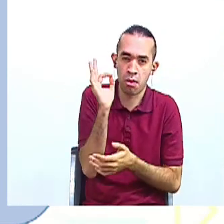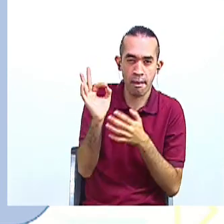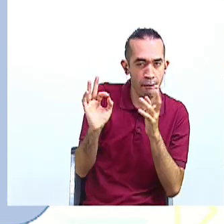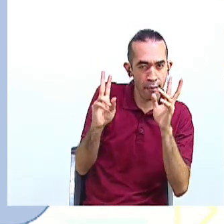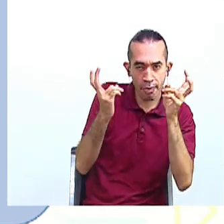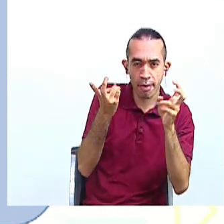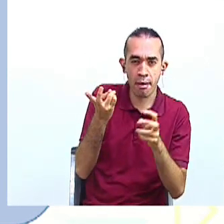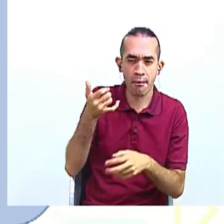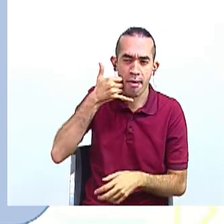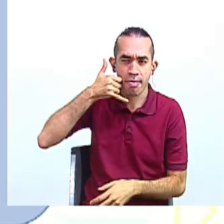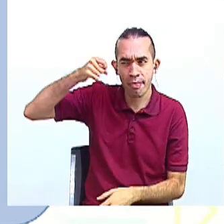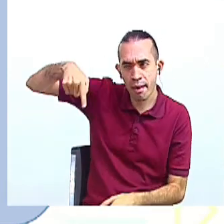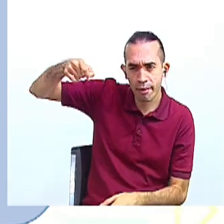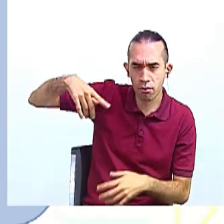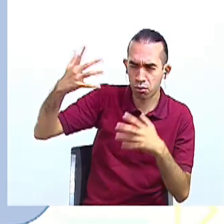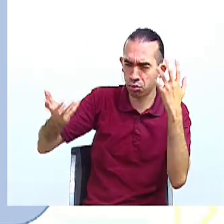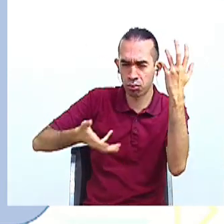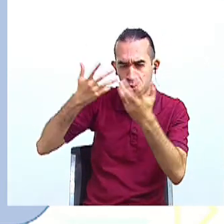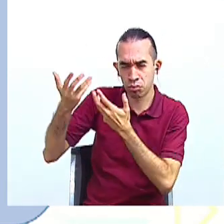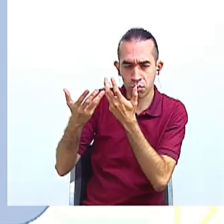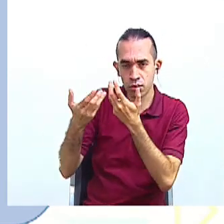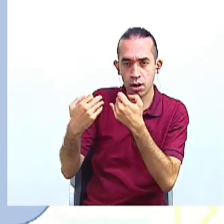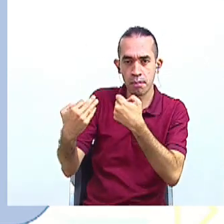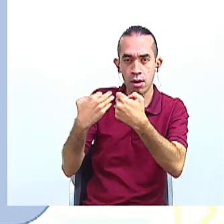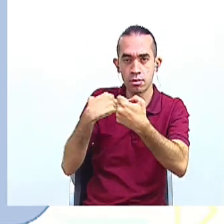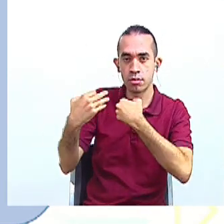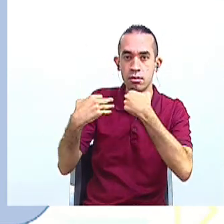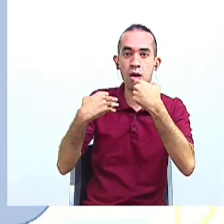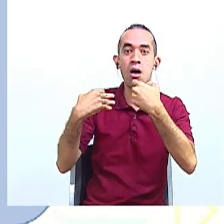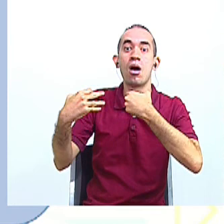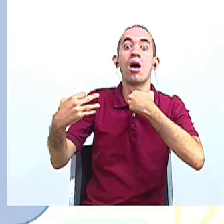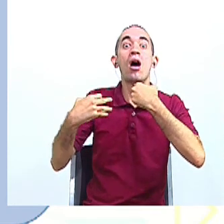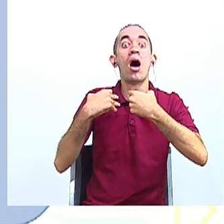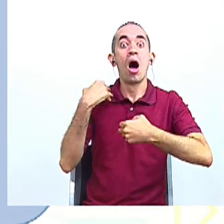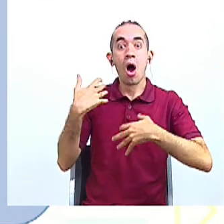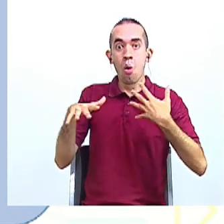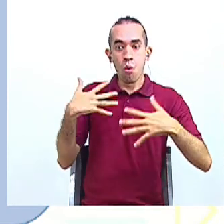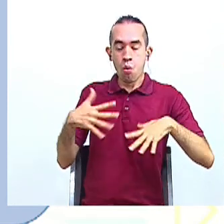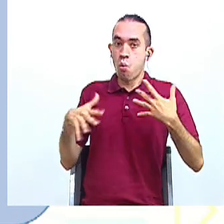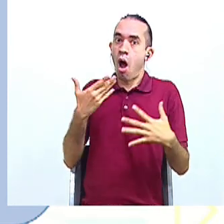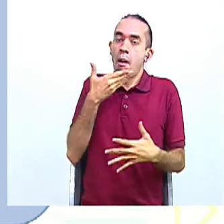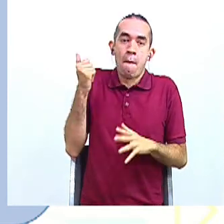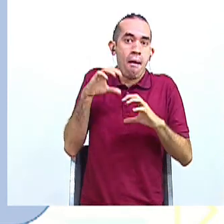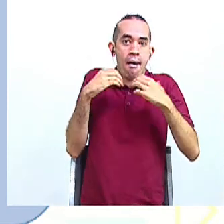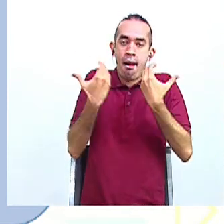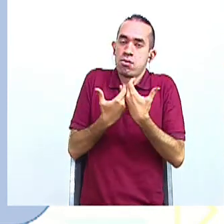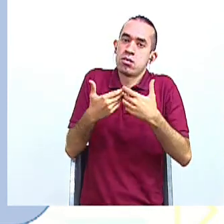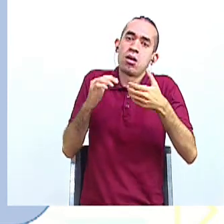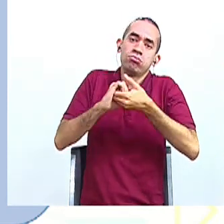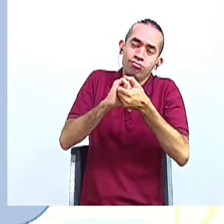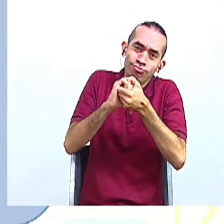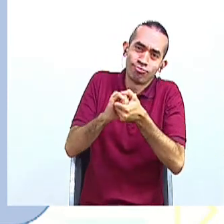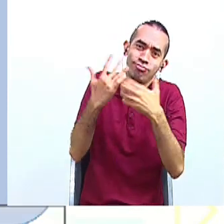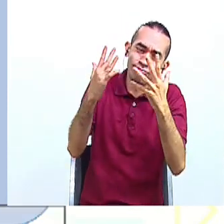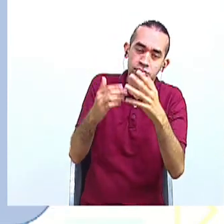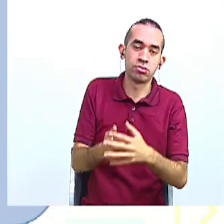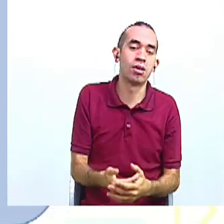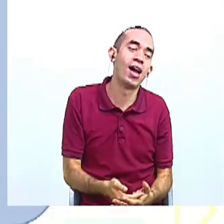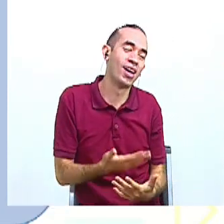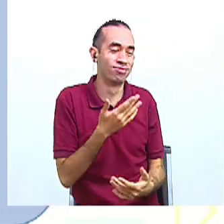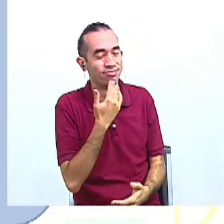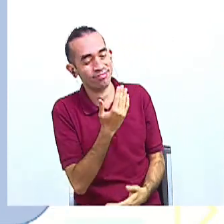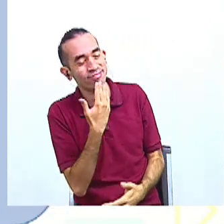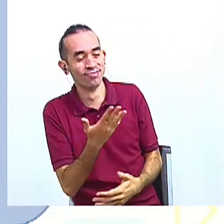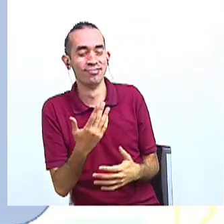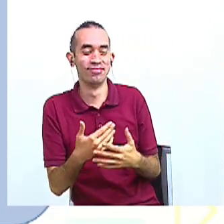era teléfonos con todo, pero sus explicaciones fueron hoy, de verdad, de las mejores clases que he tenido, profe, la felicito. Ay, qué bueno, Carlitos, eso me